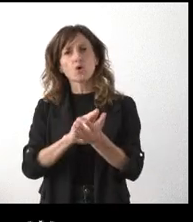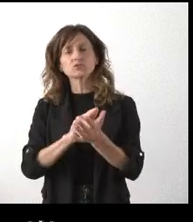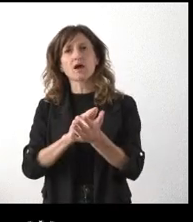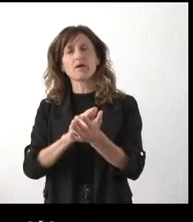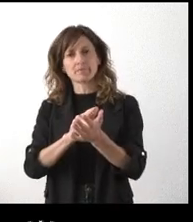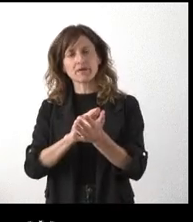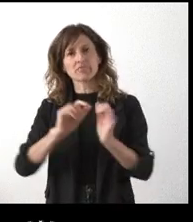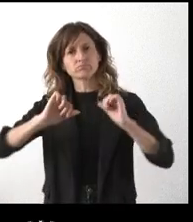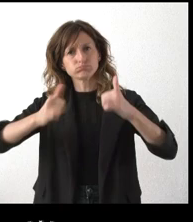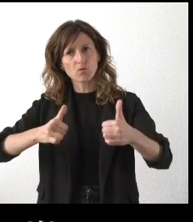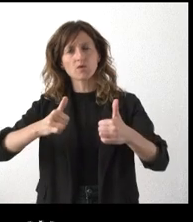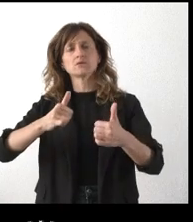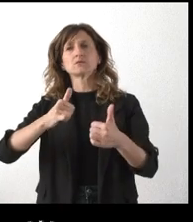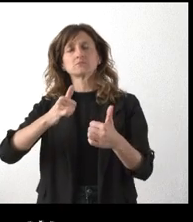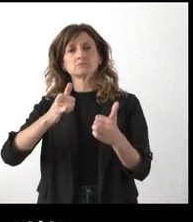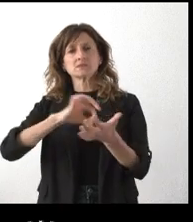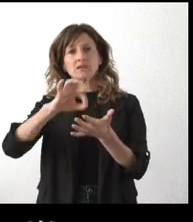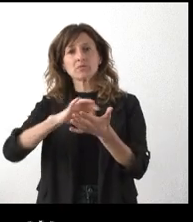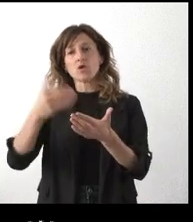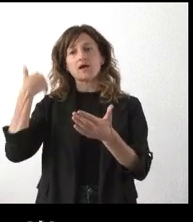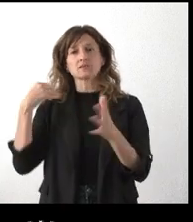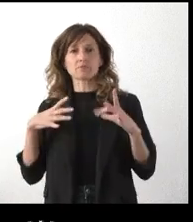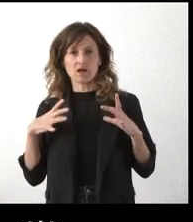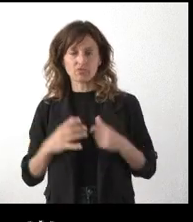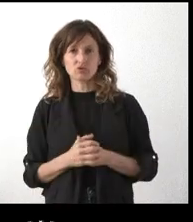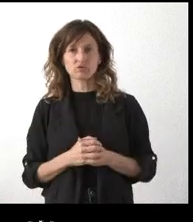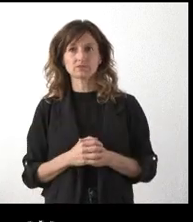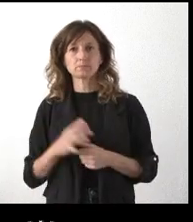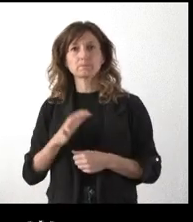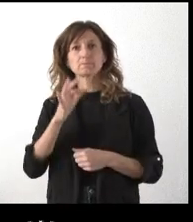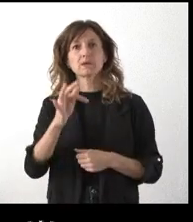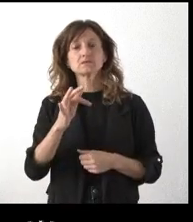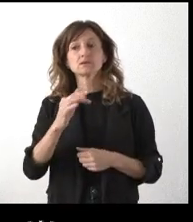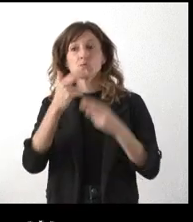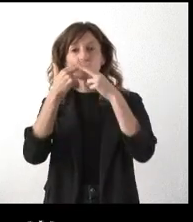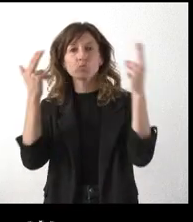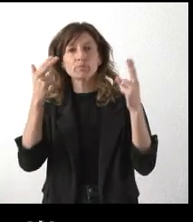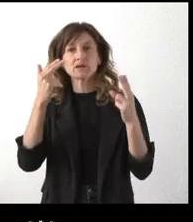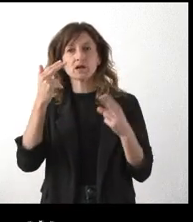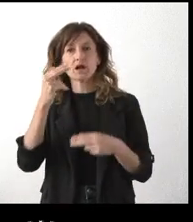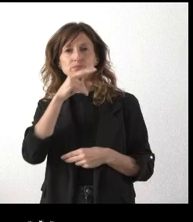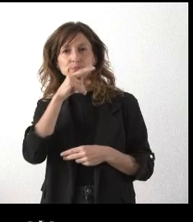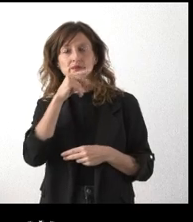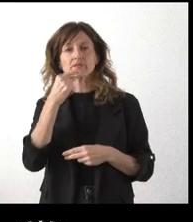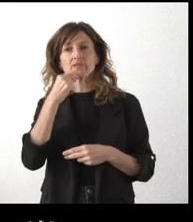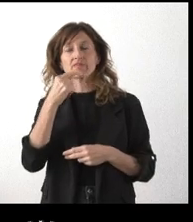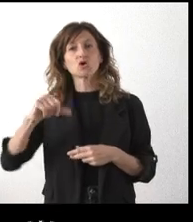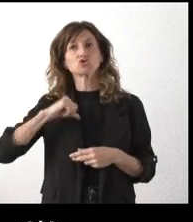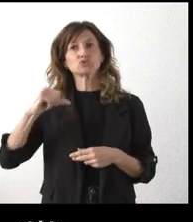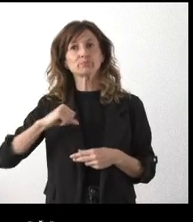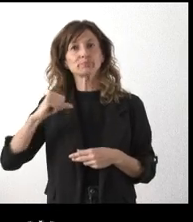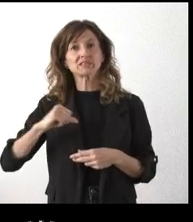este servicio después de una temporada de vacaciones además hay voces públicas que afirman que se va a clausurar el hospital